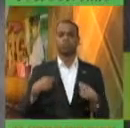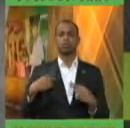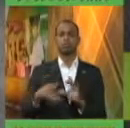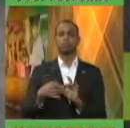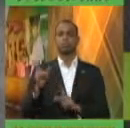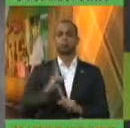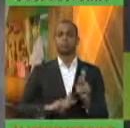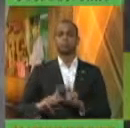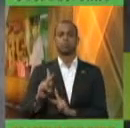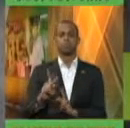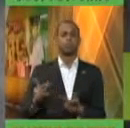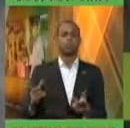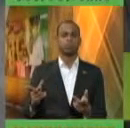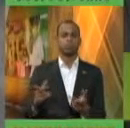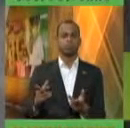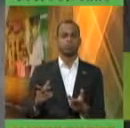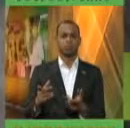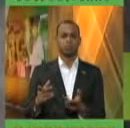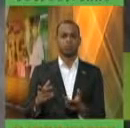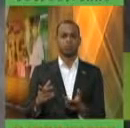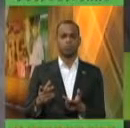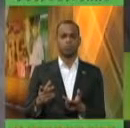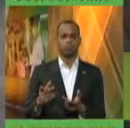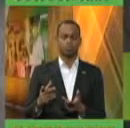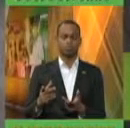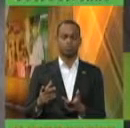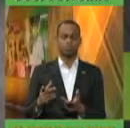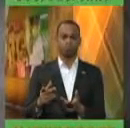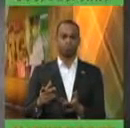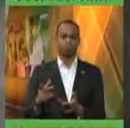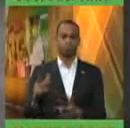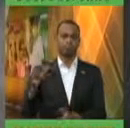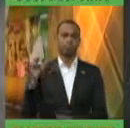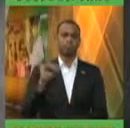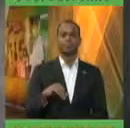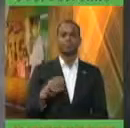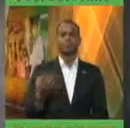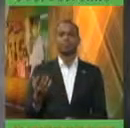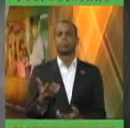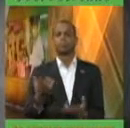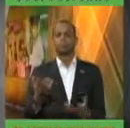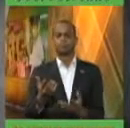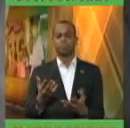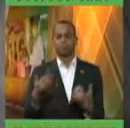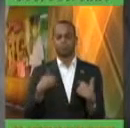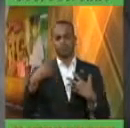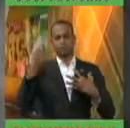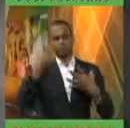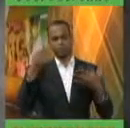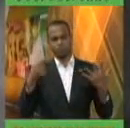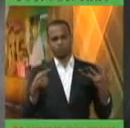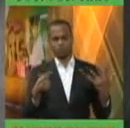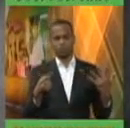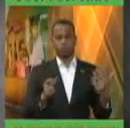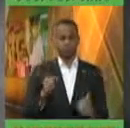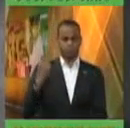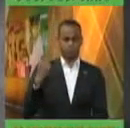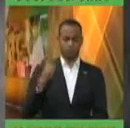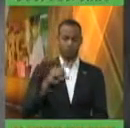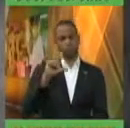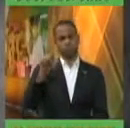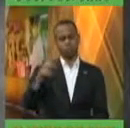es un mundo este como una agenda que tiene varios ejes ya después vamos a tratar